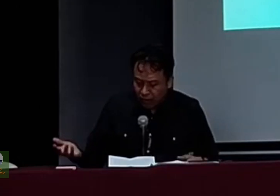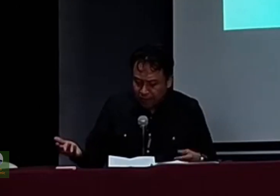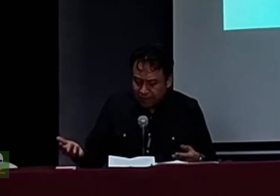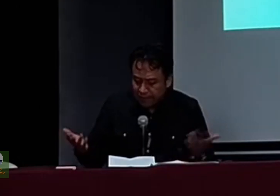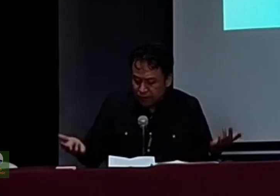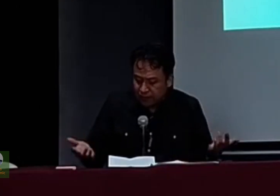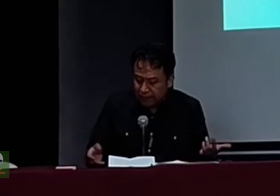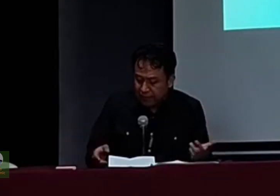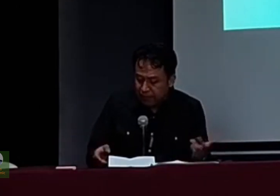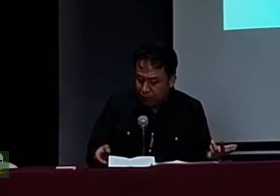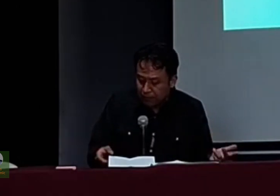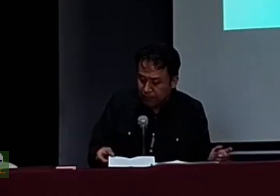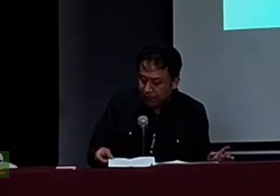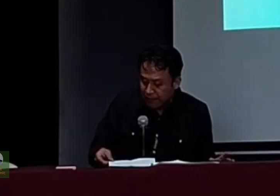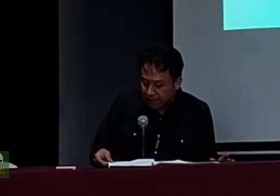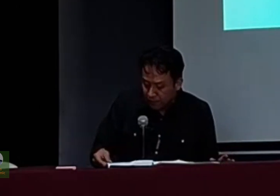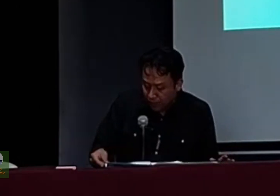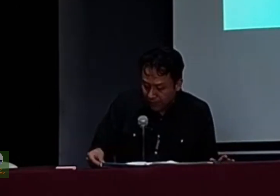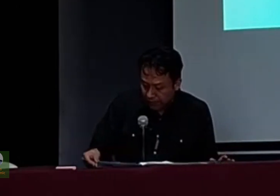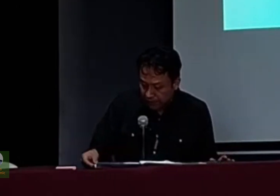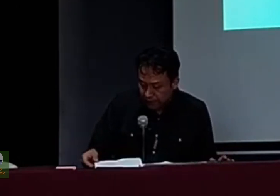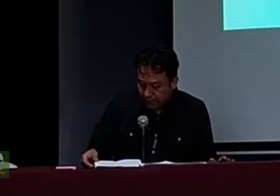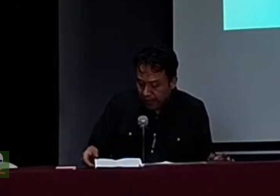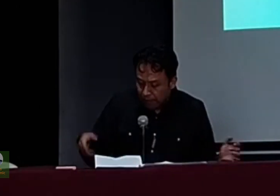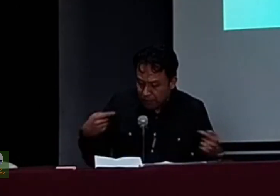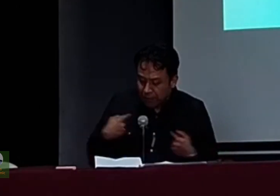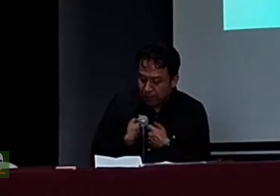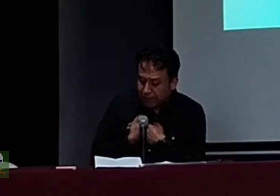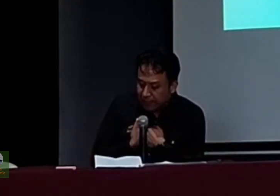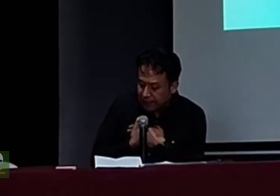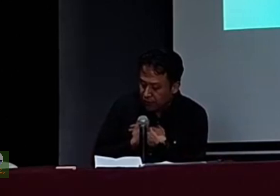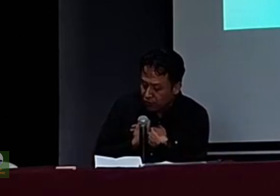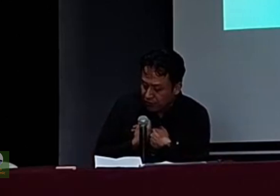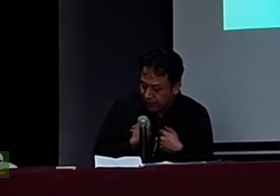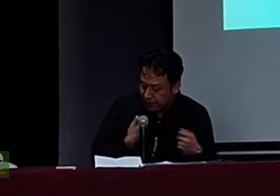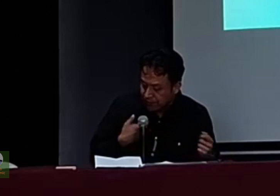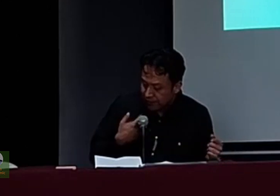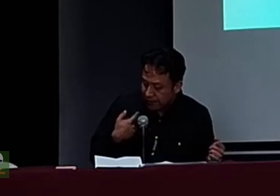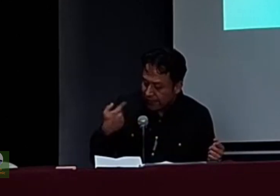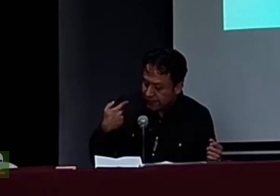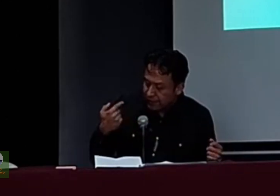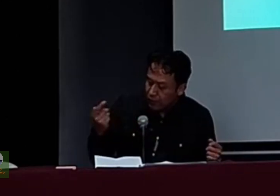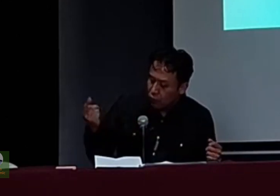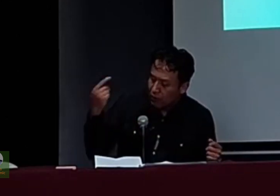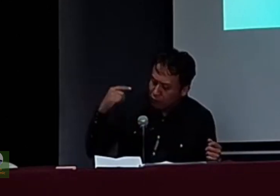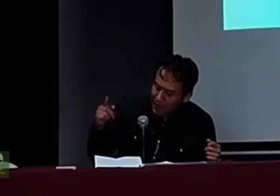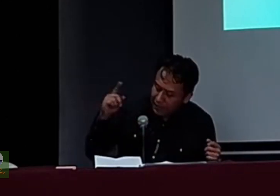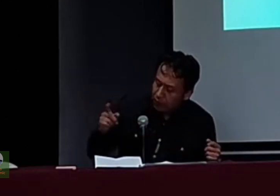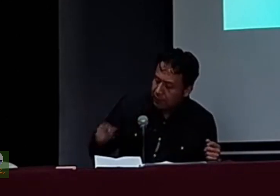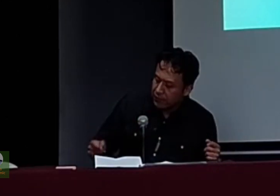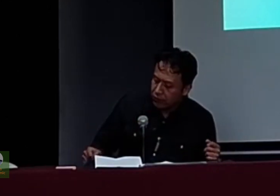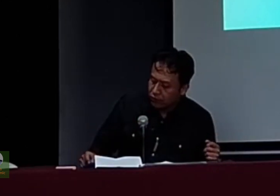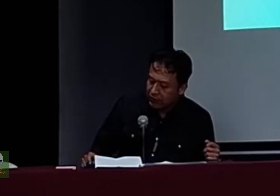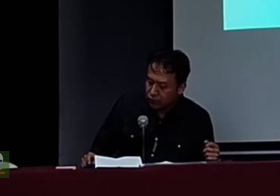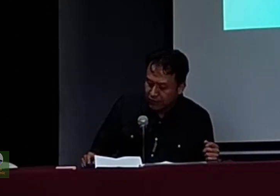eso solo habla de aquellos que tienen el poder para fijar el lenguaje. A mí lo que me interesa conocer es cuando un